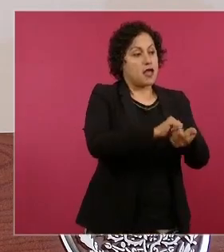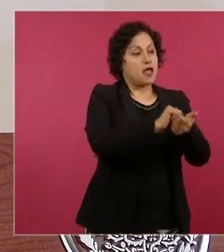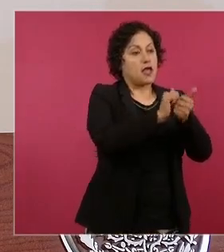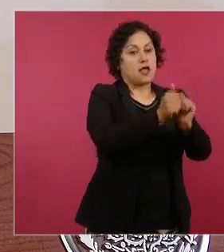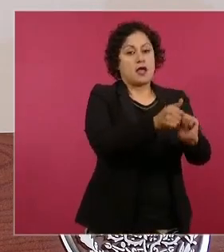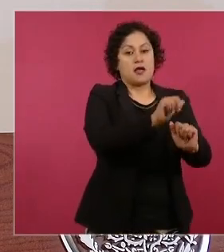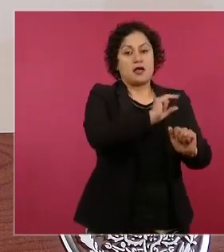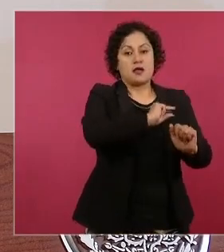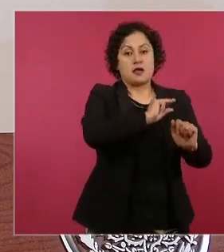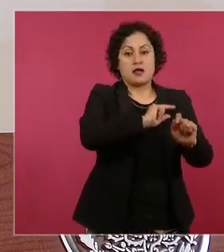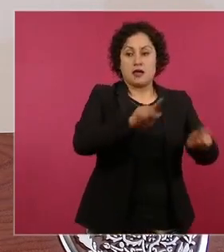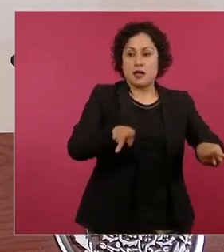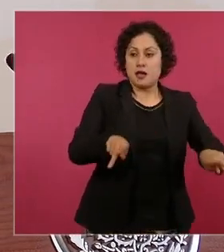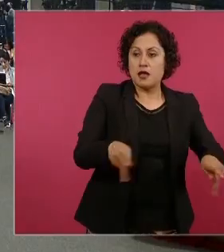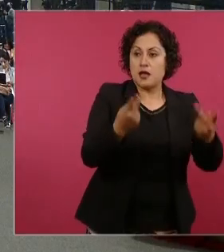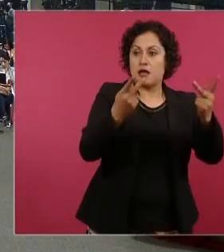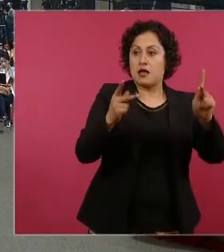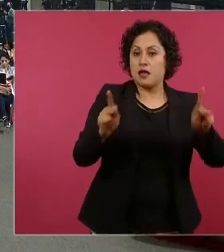pues